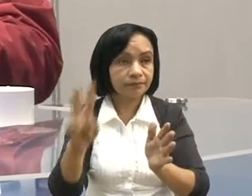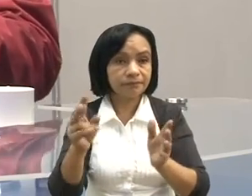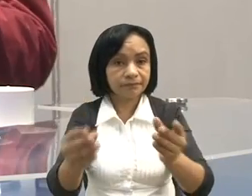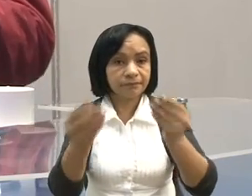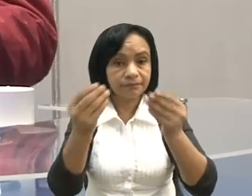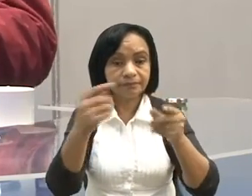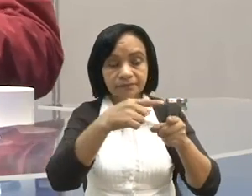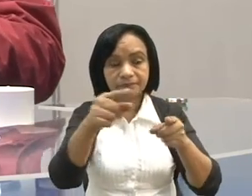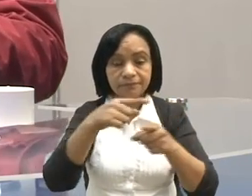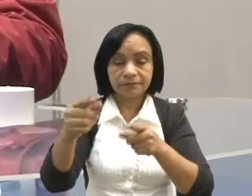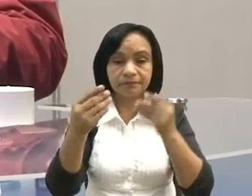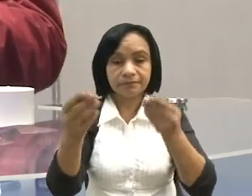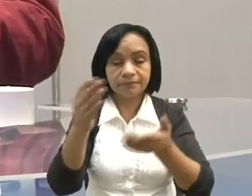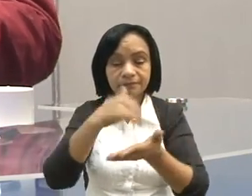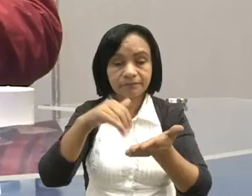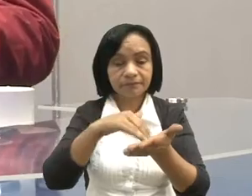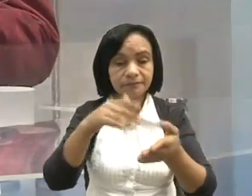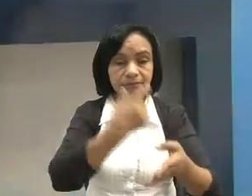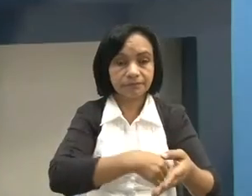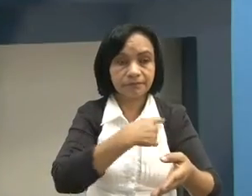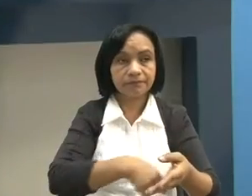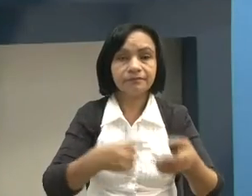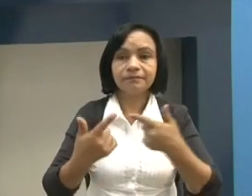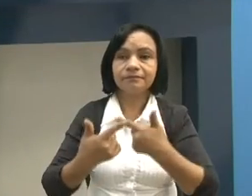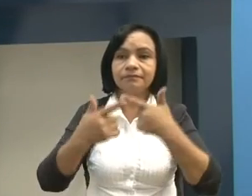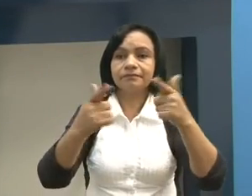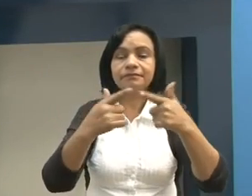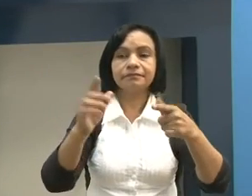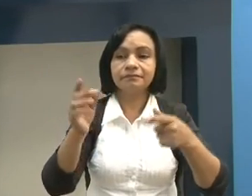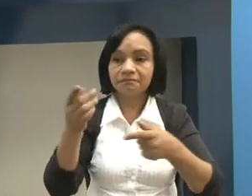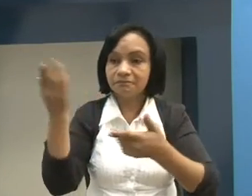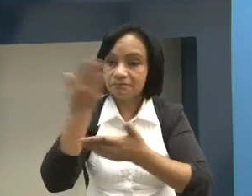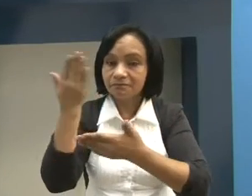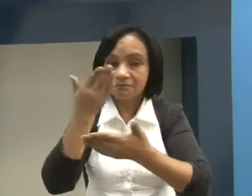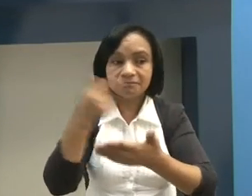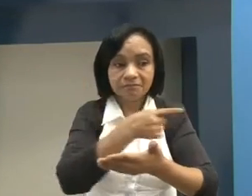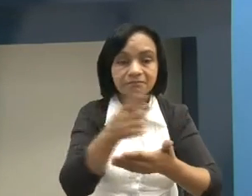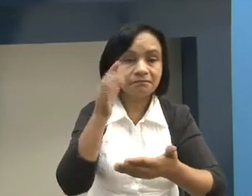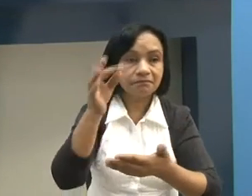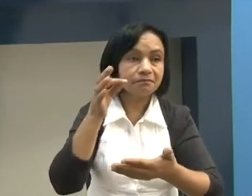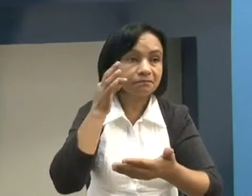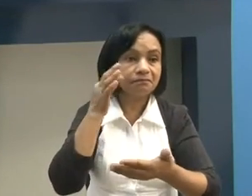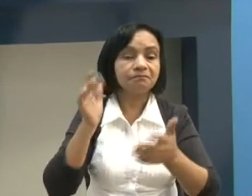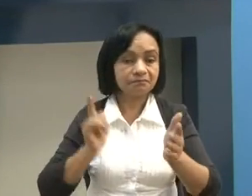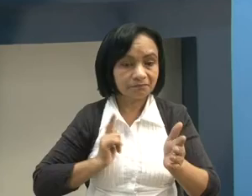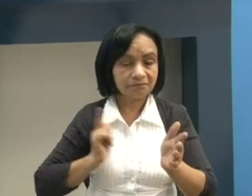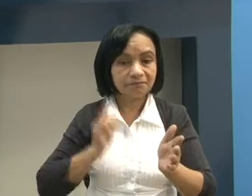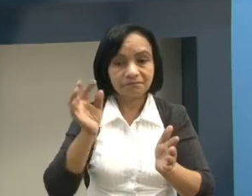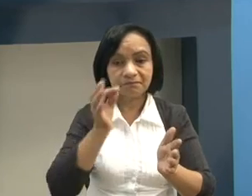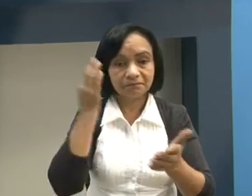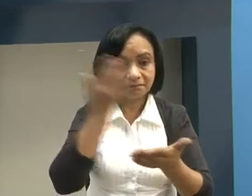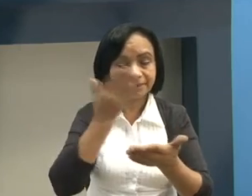muchos municipios, hay muchos centros de estudio que ya se han declarado libres, ¿verdad?, de empirismo magisterial. ¿Sí? Aún